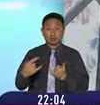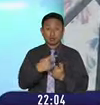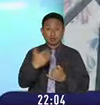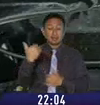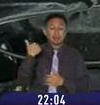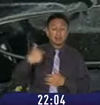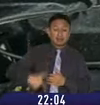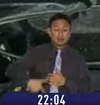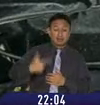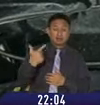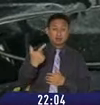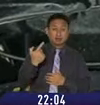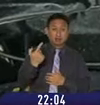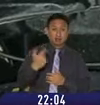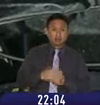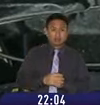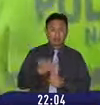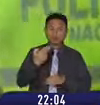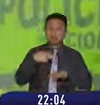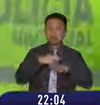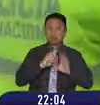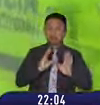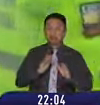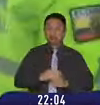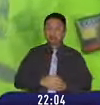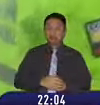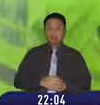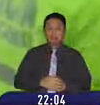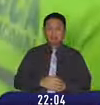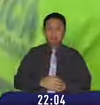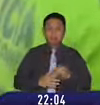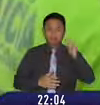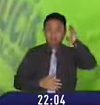tenencia de armas no letales se ha vuelto común en kit informó y bancas amén